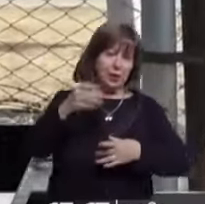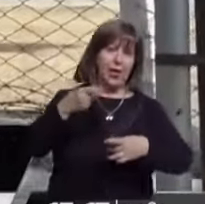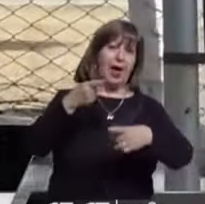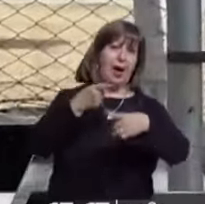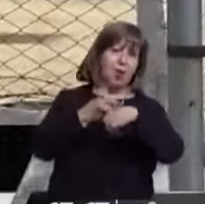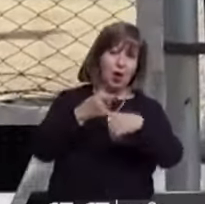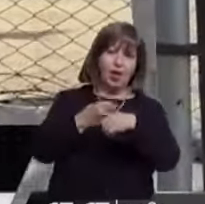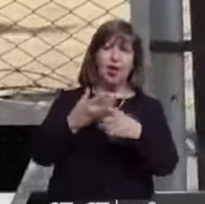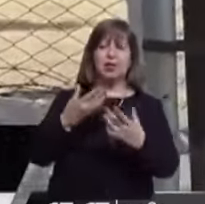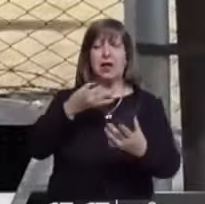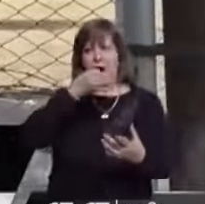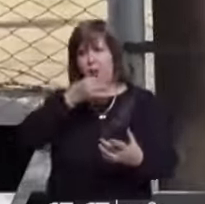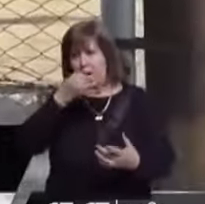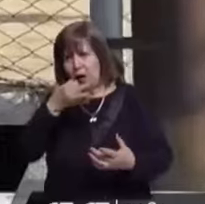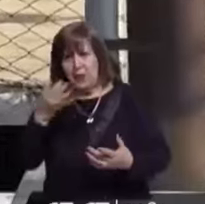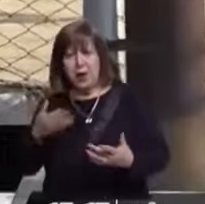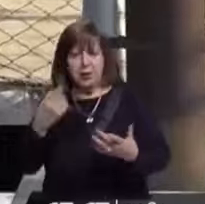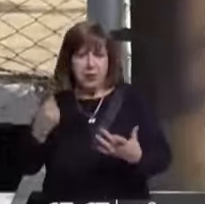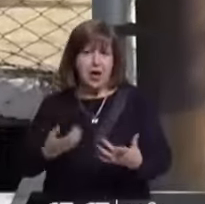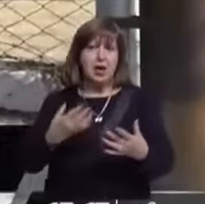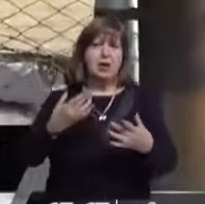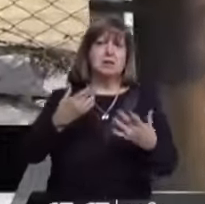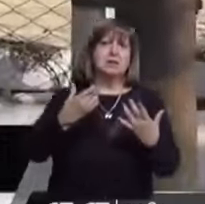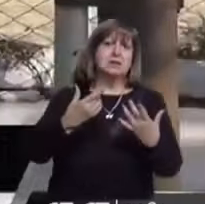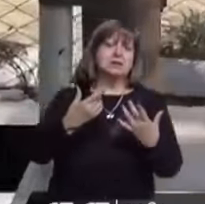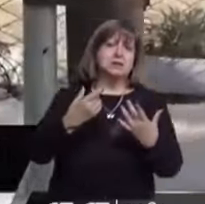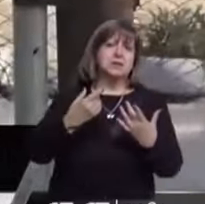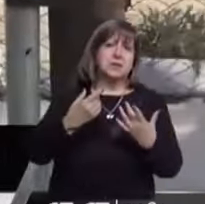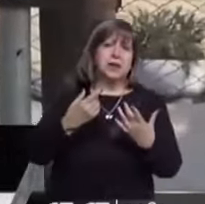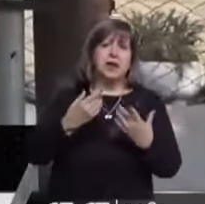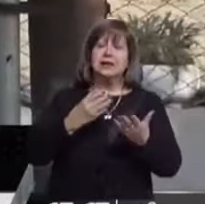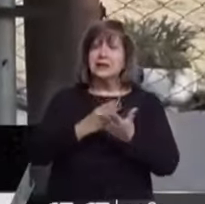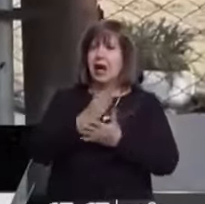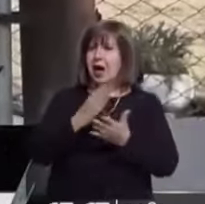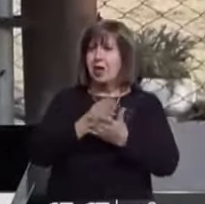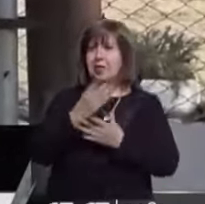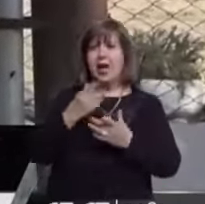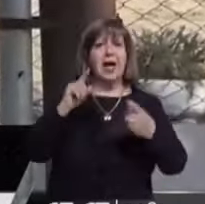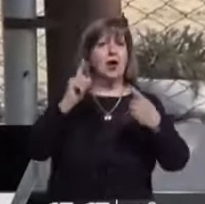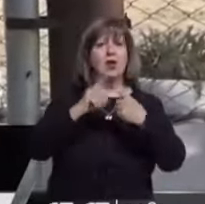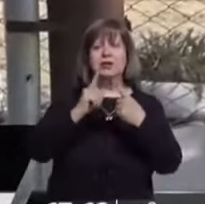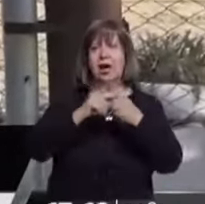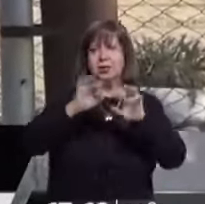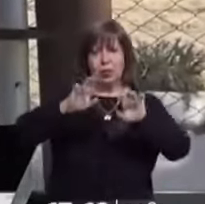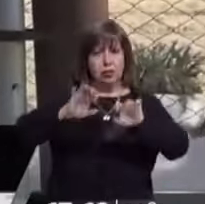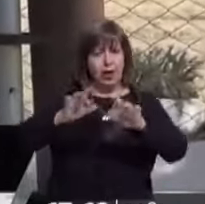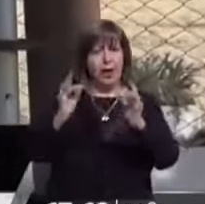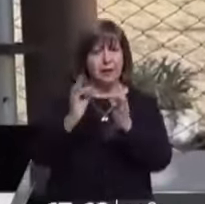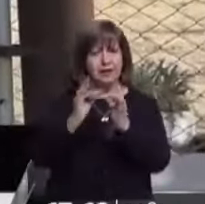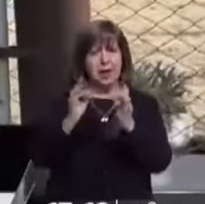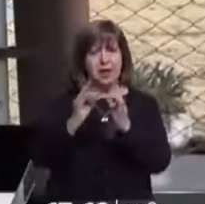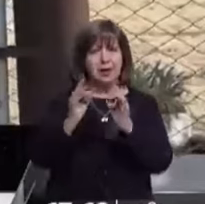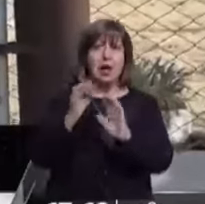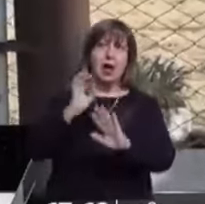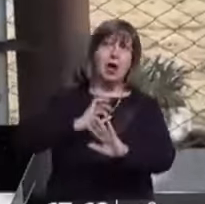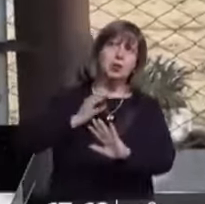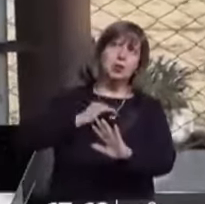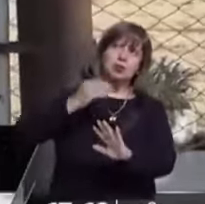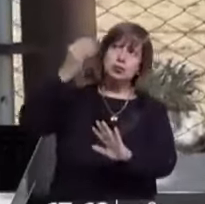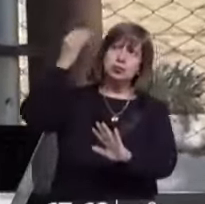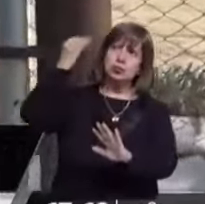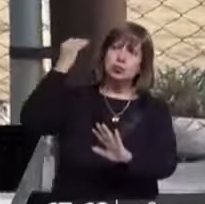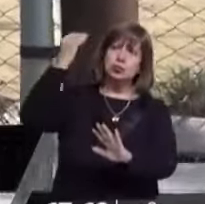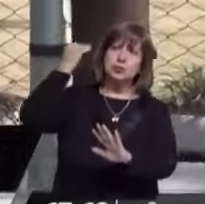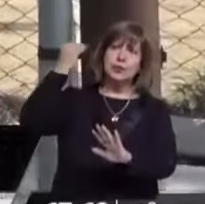país, se expresaba continuamente en relación a ello a través de sus redes sociales. Hace unos años, en